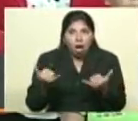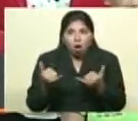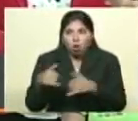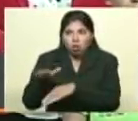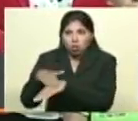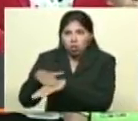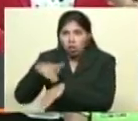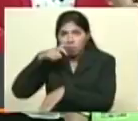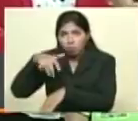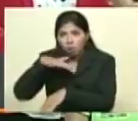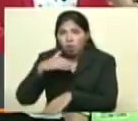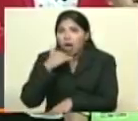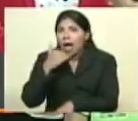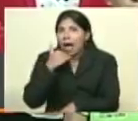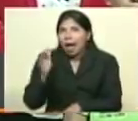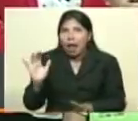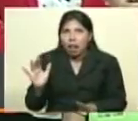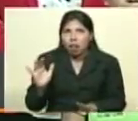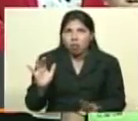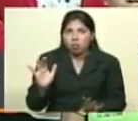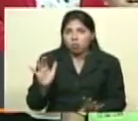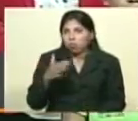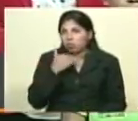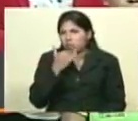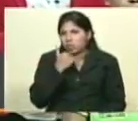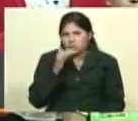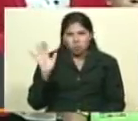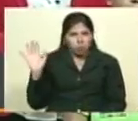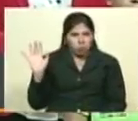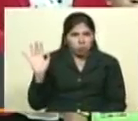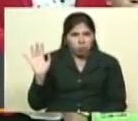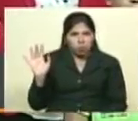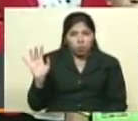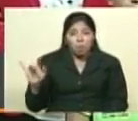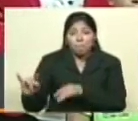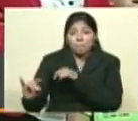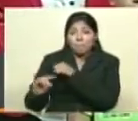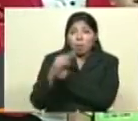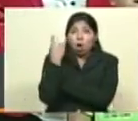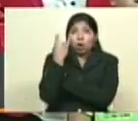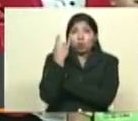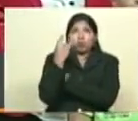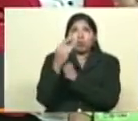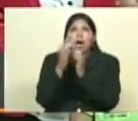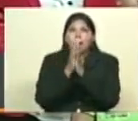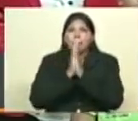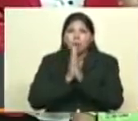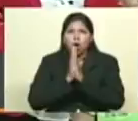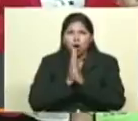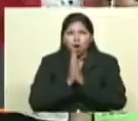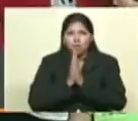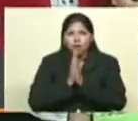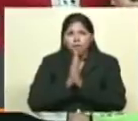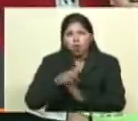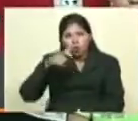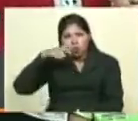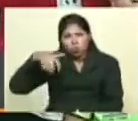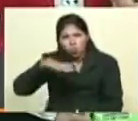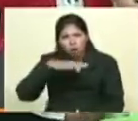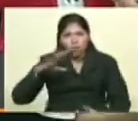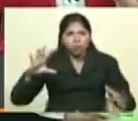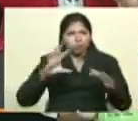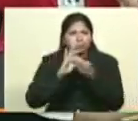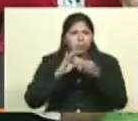se presentara algún indicio de alguna traición, Unión Cívico Militar a la calle a defender